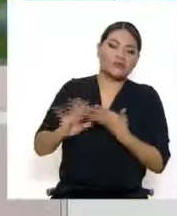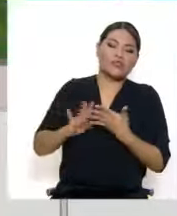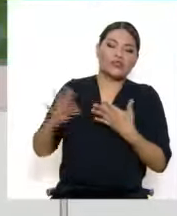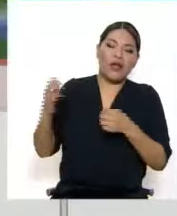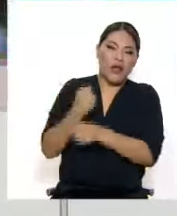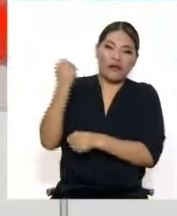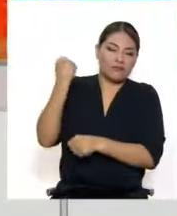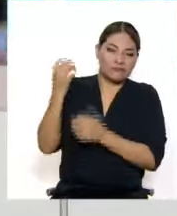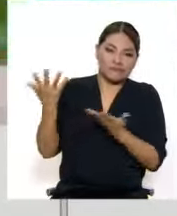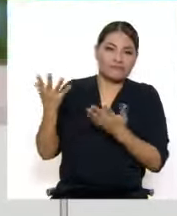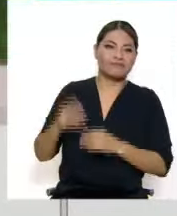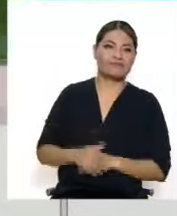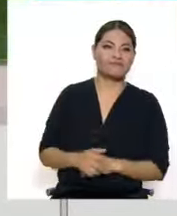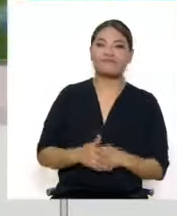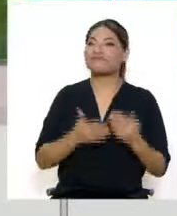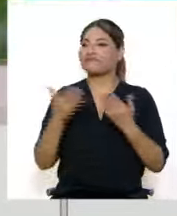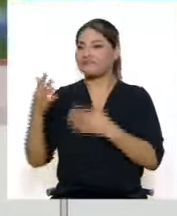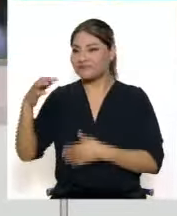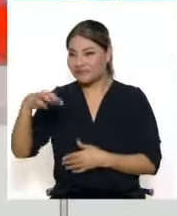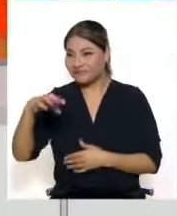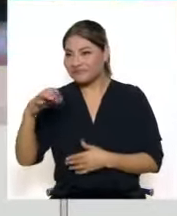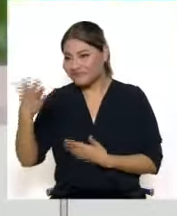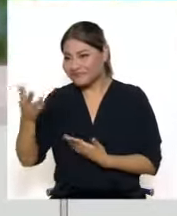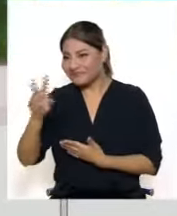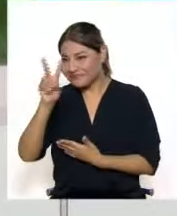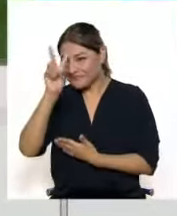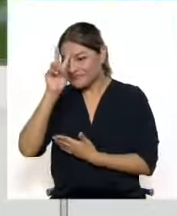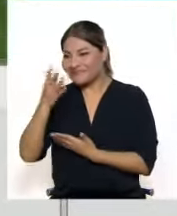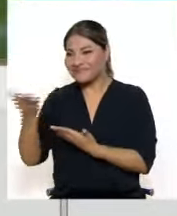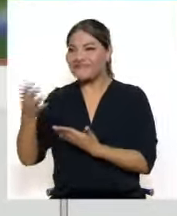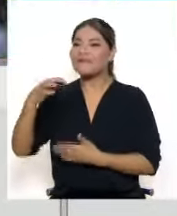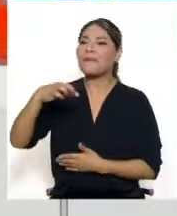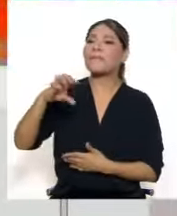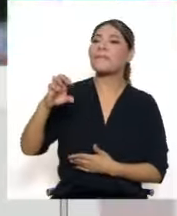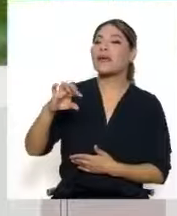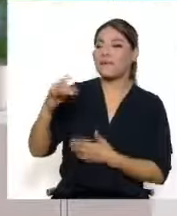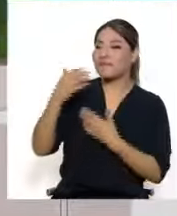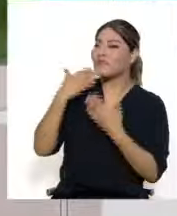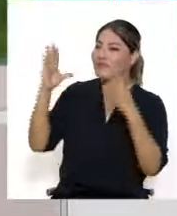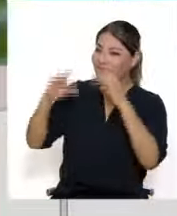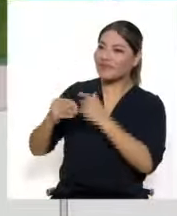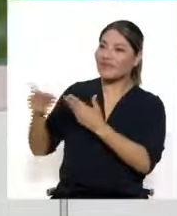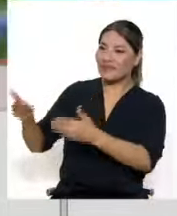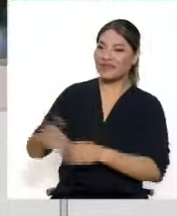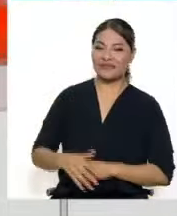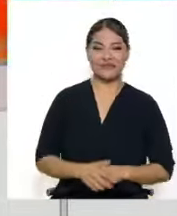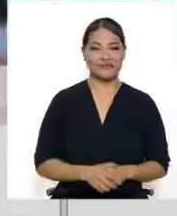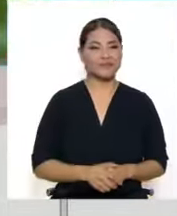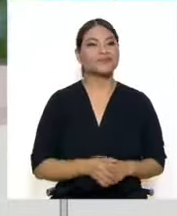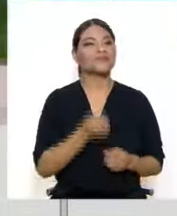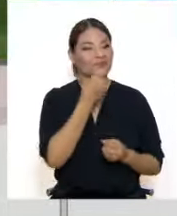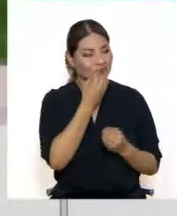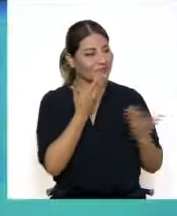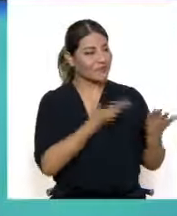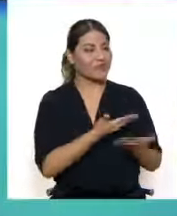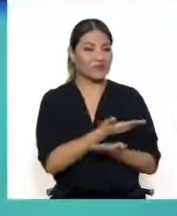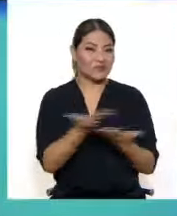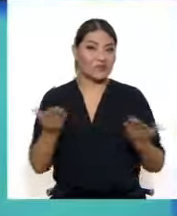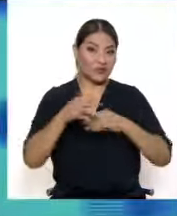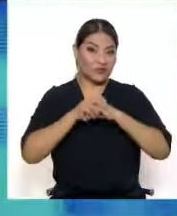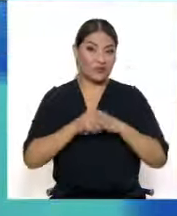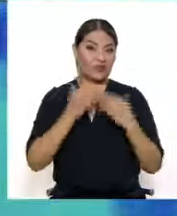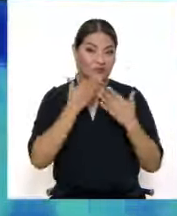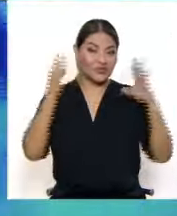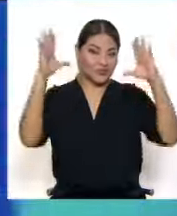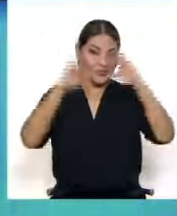Al respecto. Pepe, hola, ¿cómo estás, Pepito? Buenas noches. Buenas noches. ¿Qué tal, compañeros? Muy buenas noches para ustedes, muy buenas noches también para todo el país. Lo cierto es que la